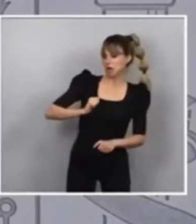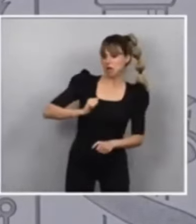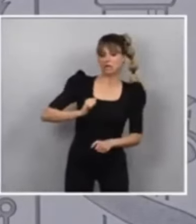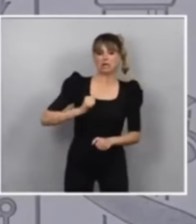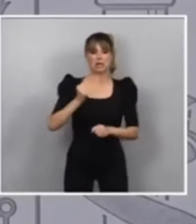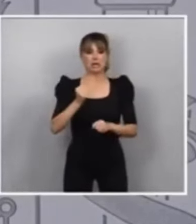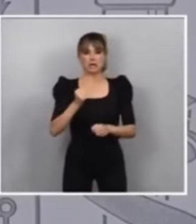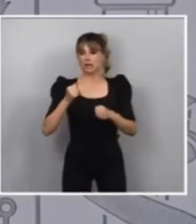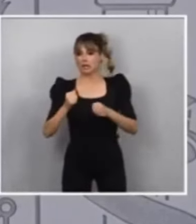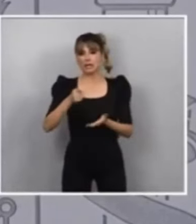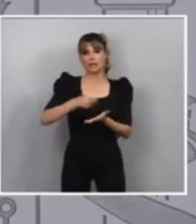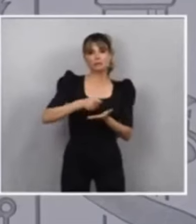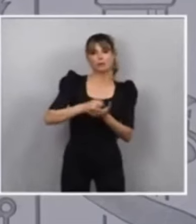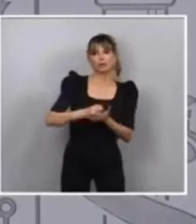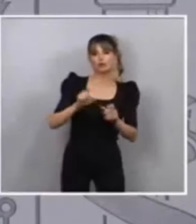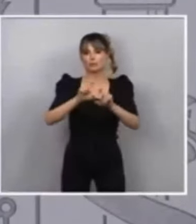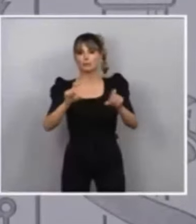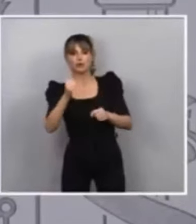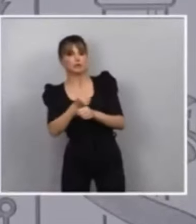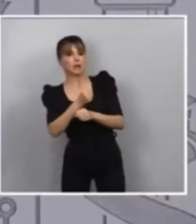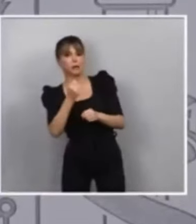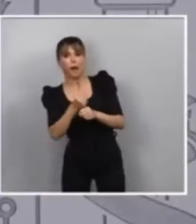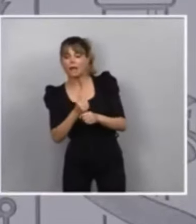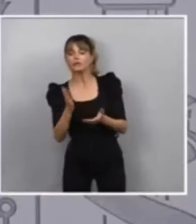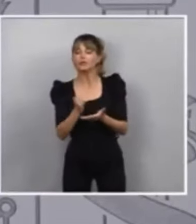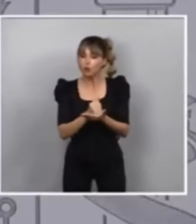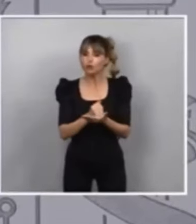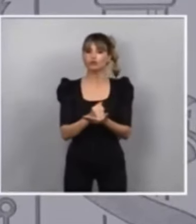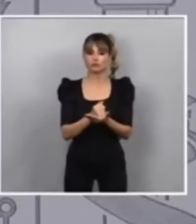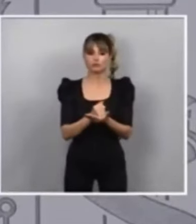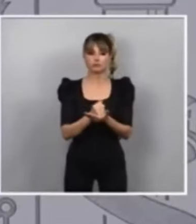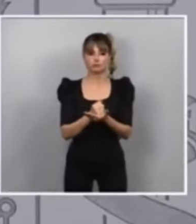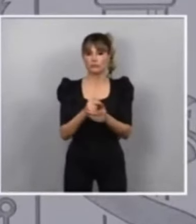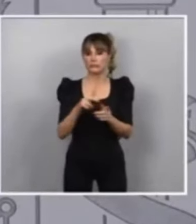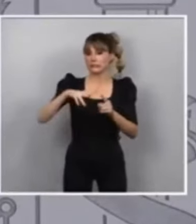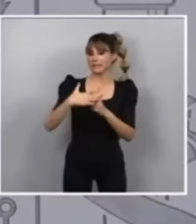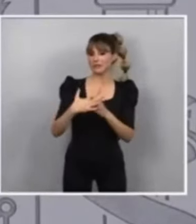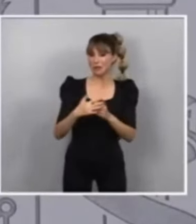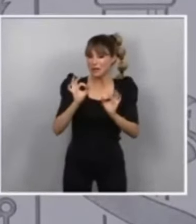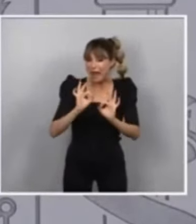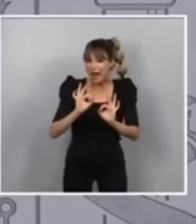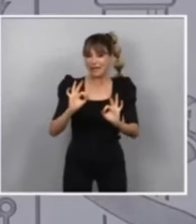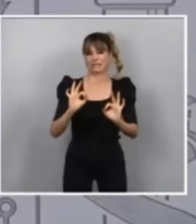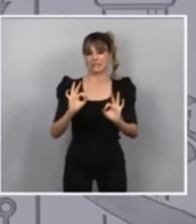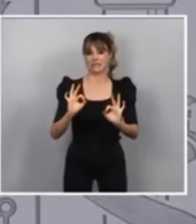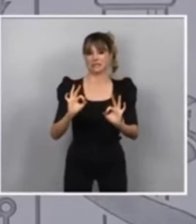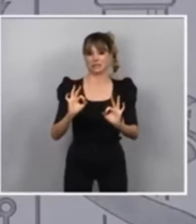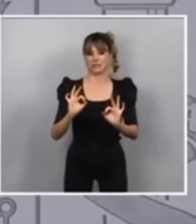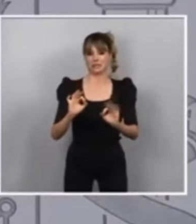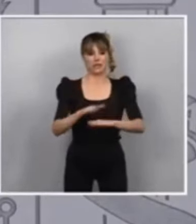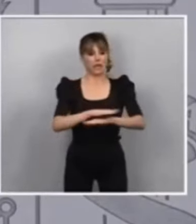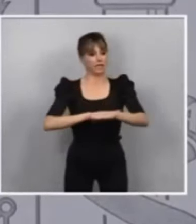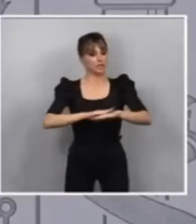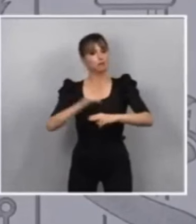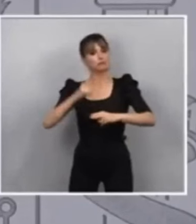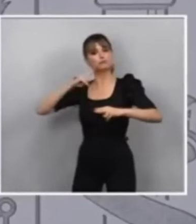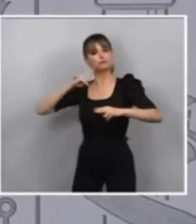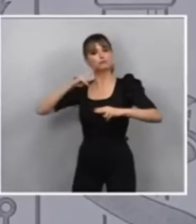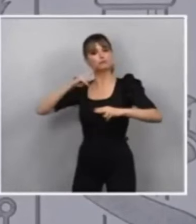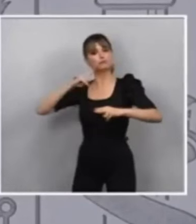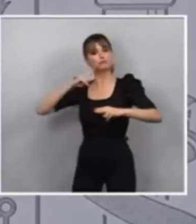paga sus impuestos son los empresarios también que pagan sus impuestos para que precisamente ante situaciones como esta el estado